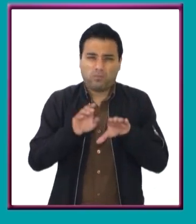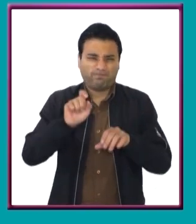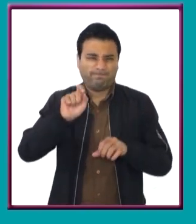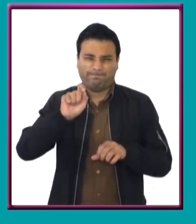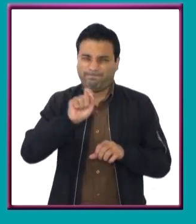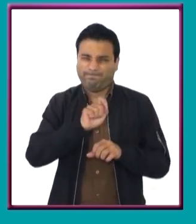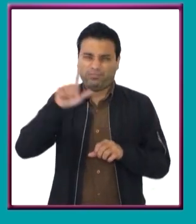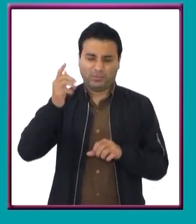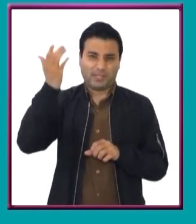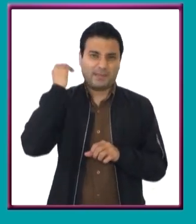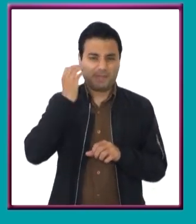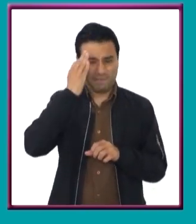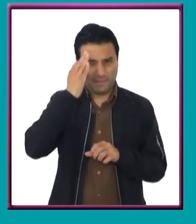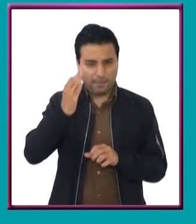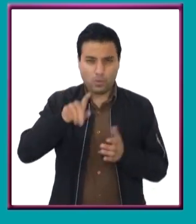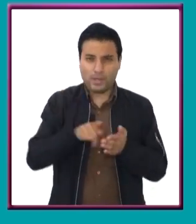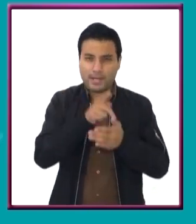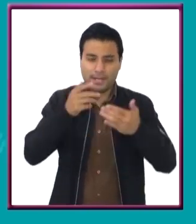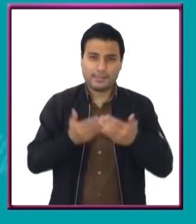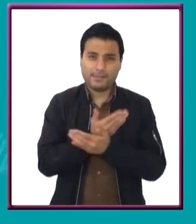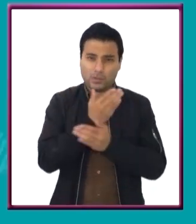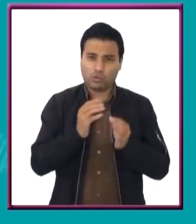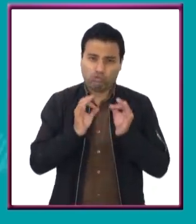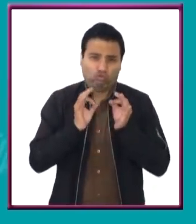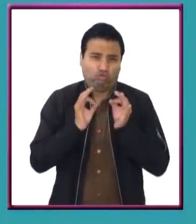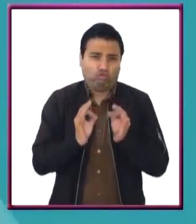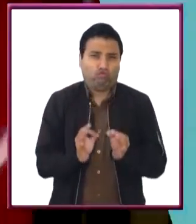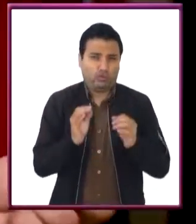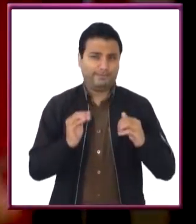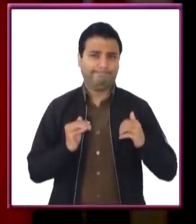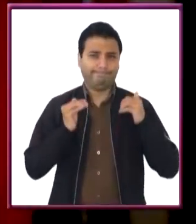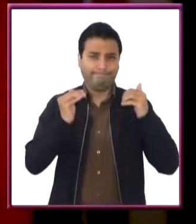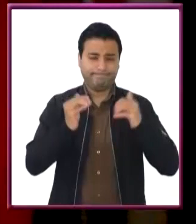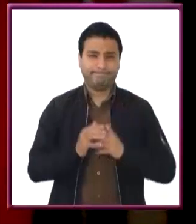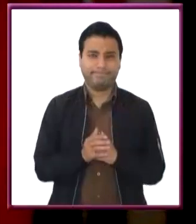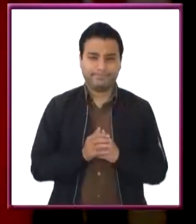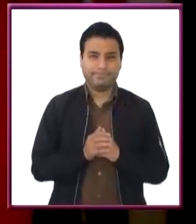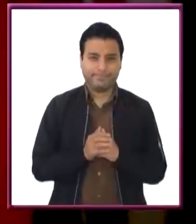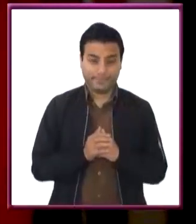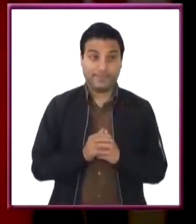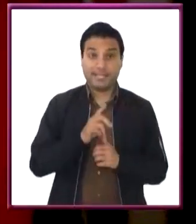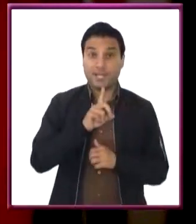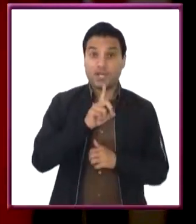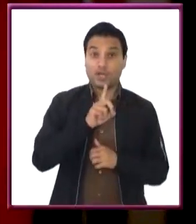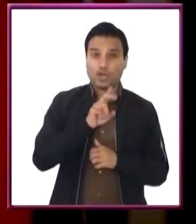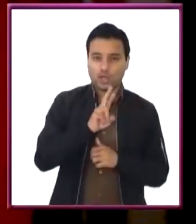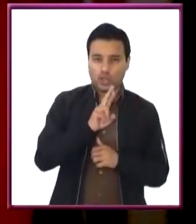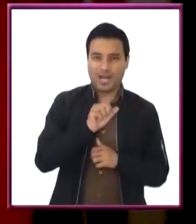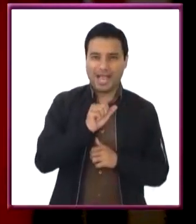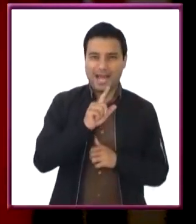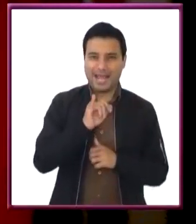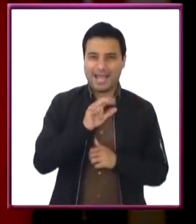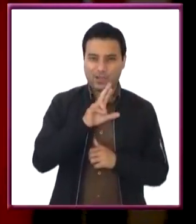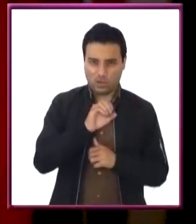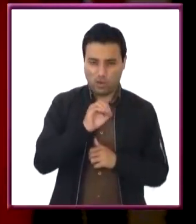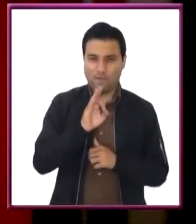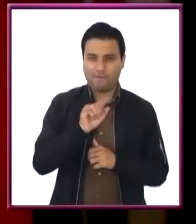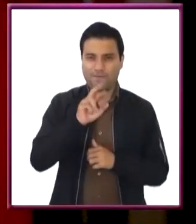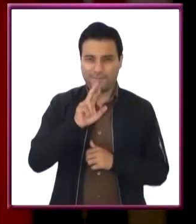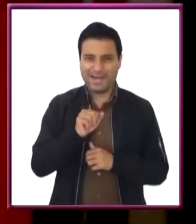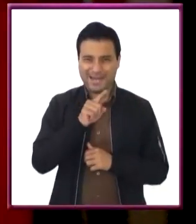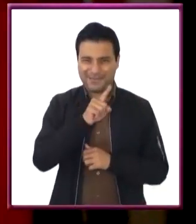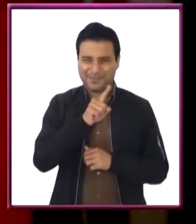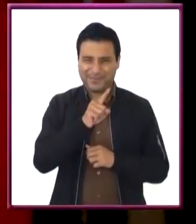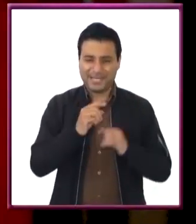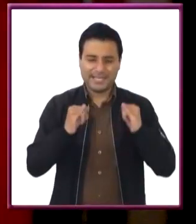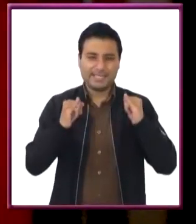hombre del Renacimiento por excelencia. Hola, ¿qué tal? Estamos con el doctor Alejandro Fara, del Instituto de Astronomía